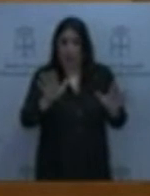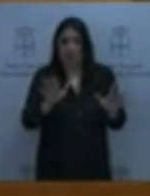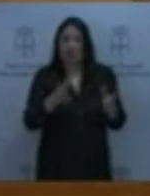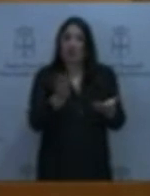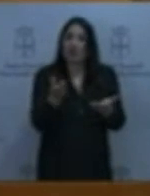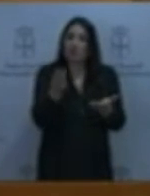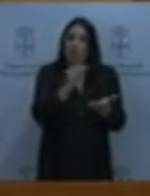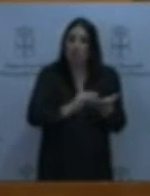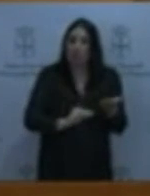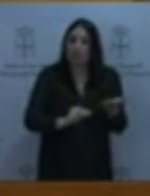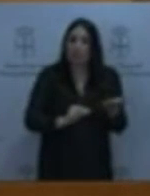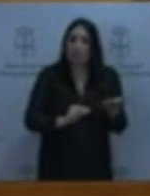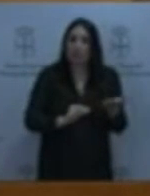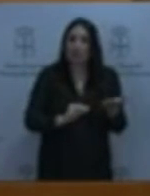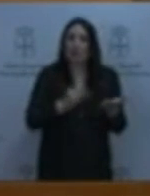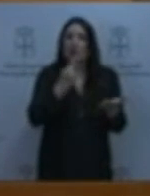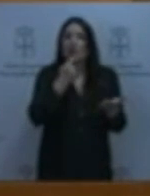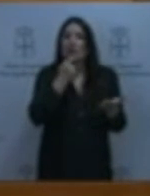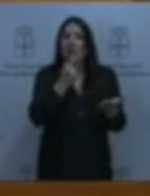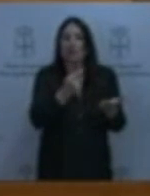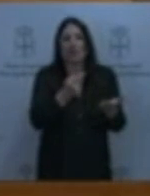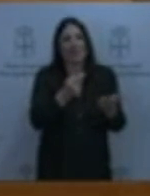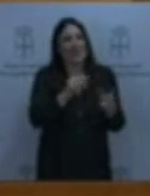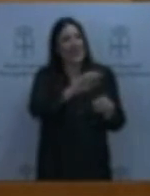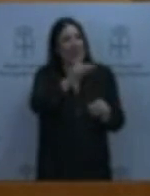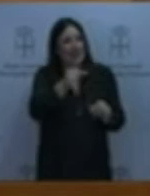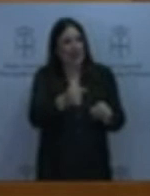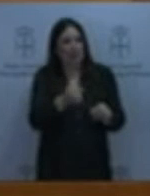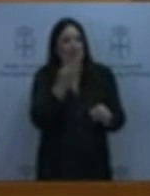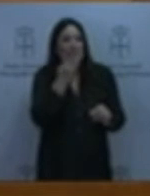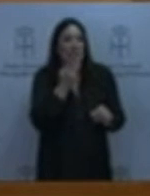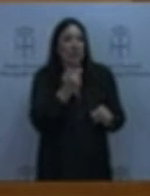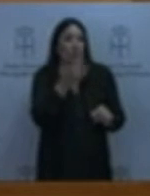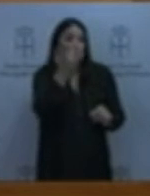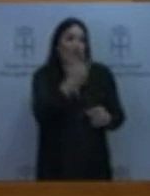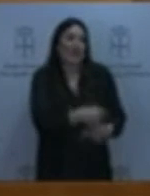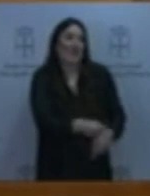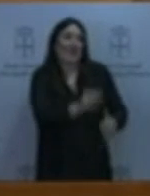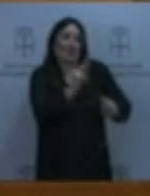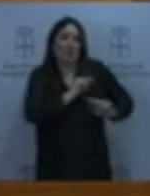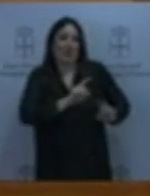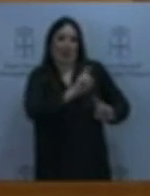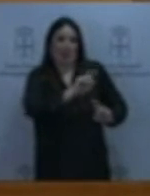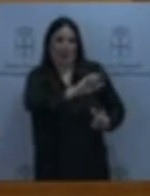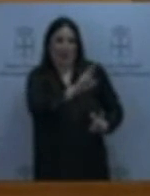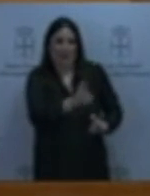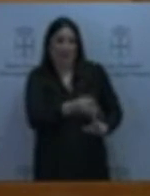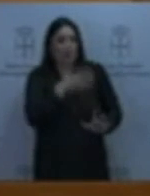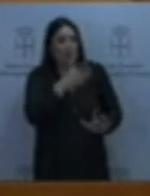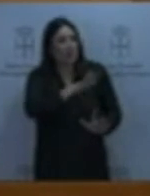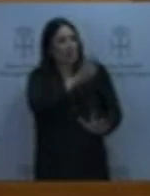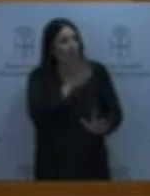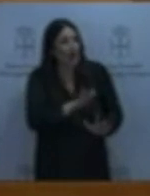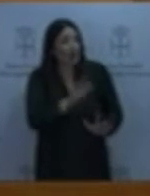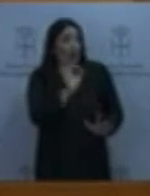recoge, en relación a su actuación, lo que recoge es bastante demoledor. A mí me gustaría que pudiera respondernos a estas preguntas porque nos parece que o bien hay